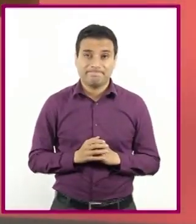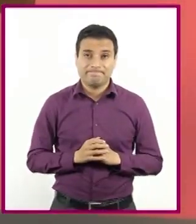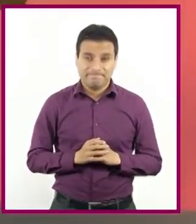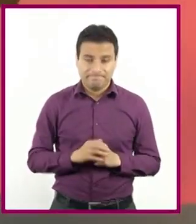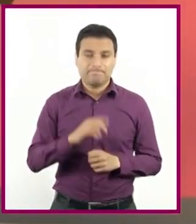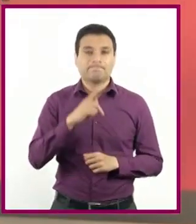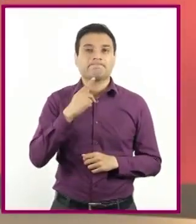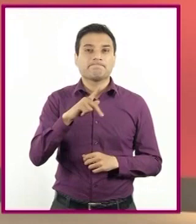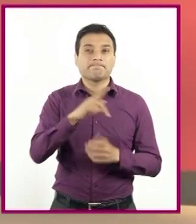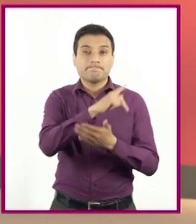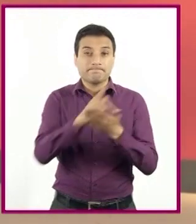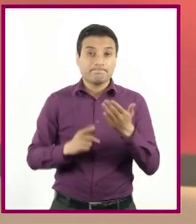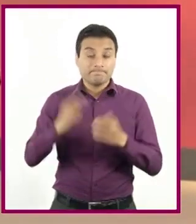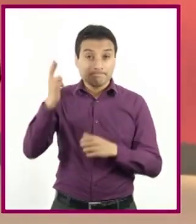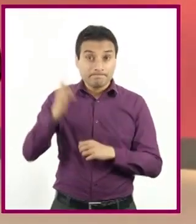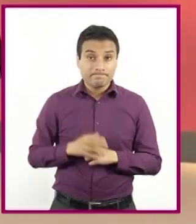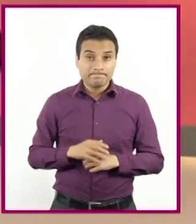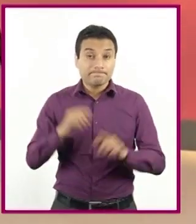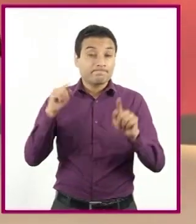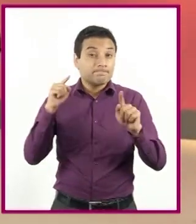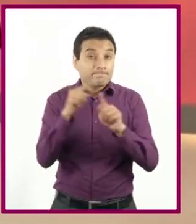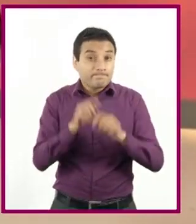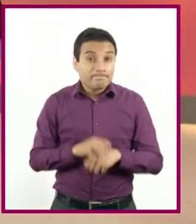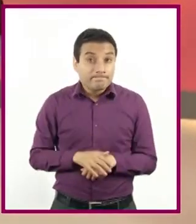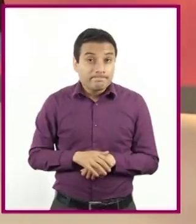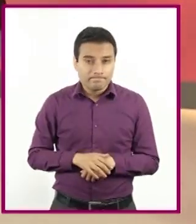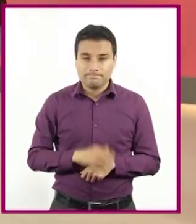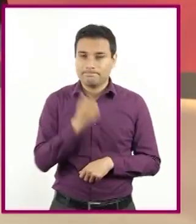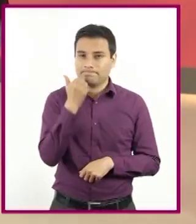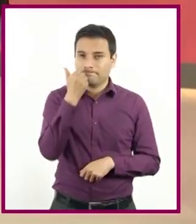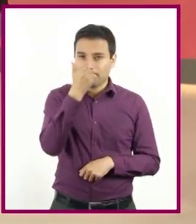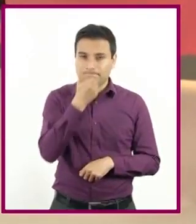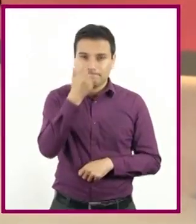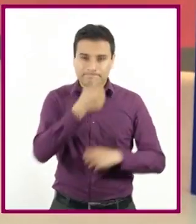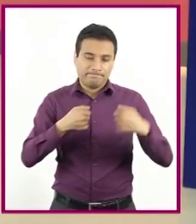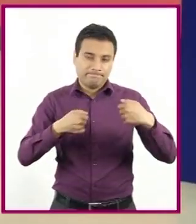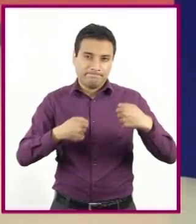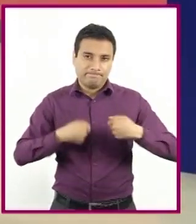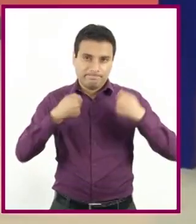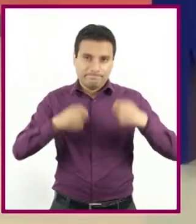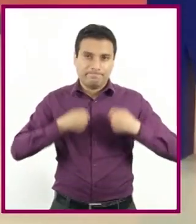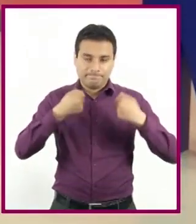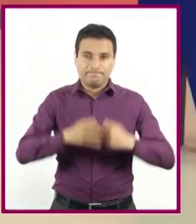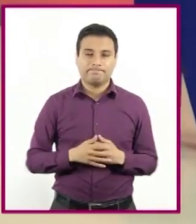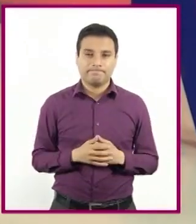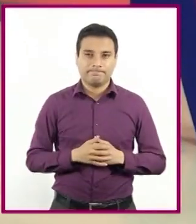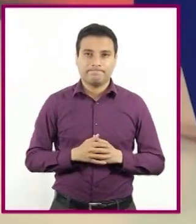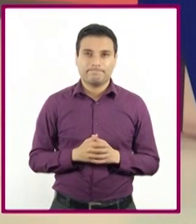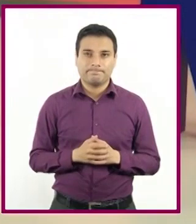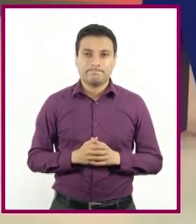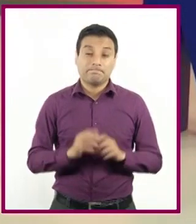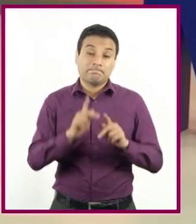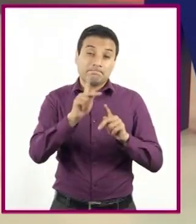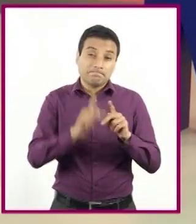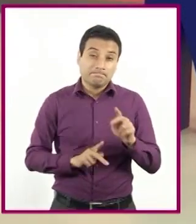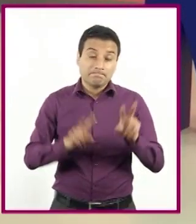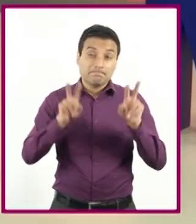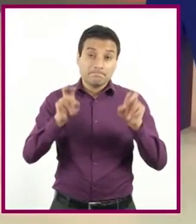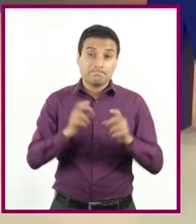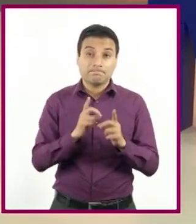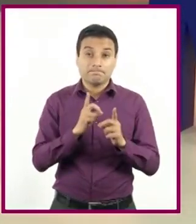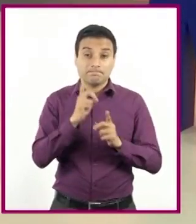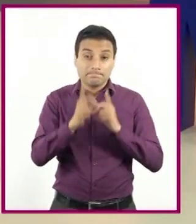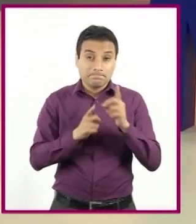programa de radio estará dirigido a las y los adolescentes. La sección puede llamarse